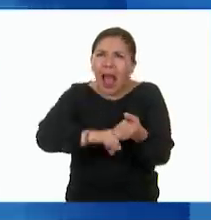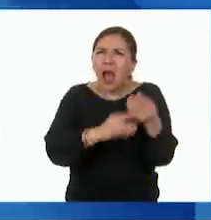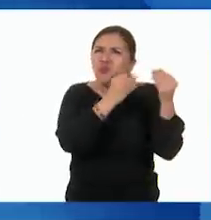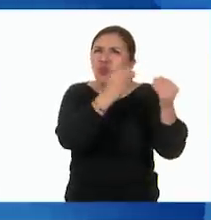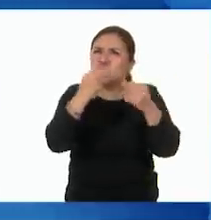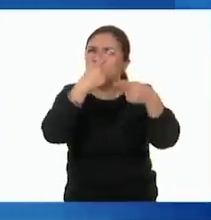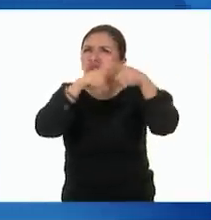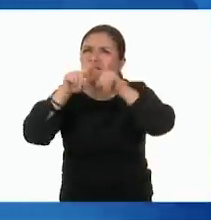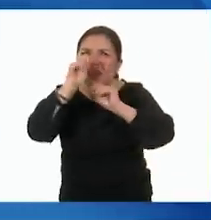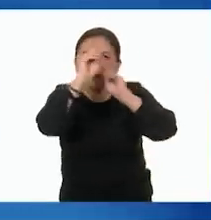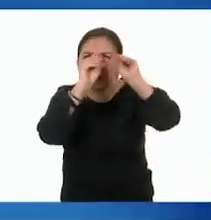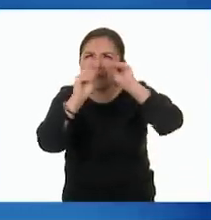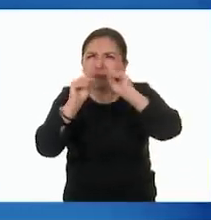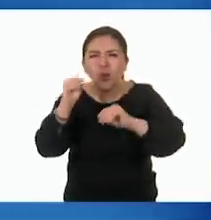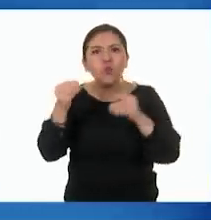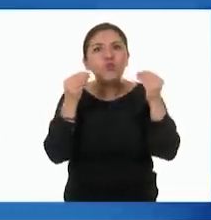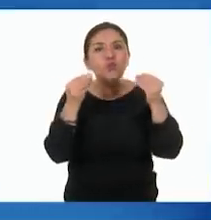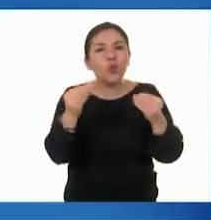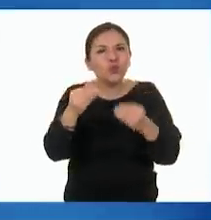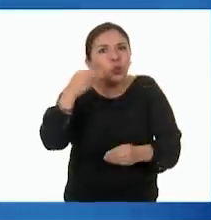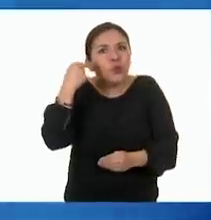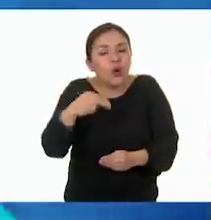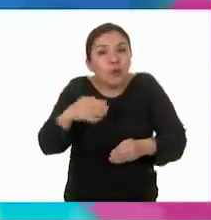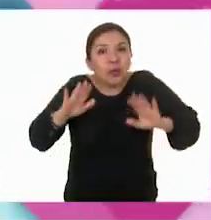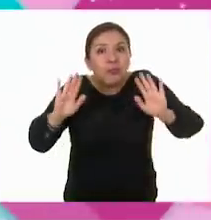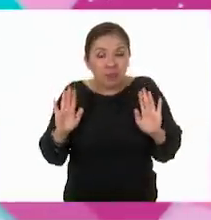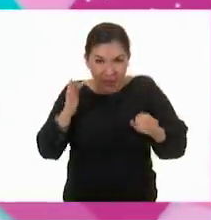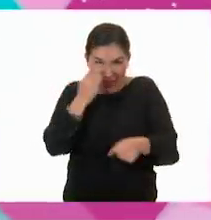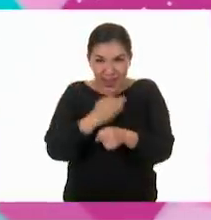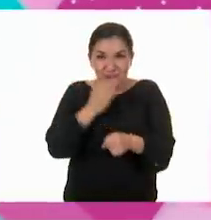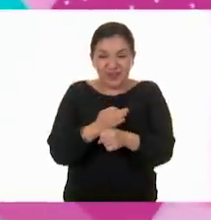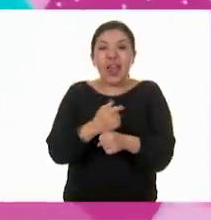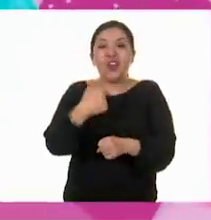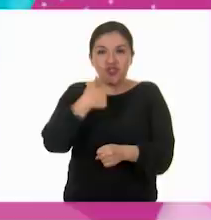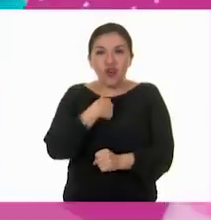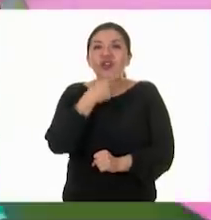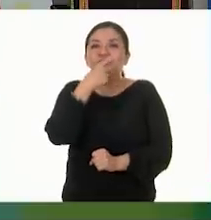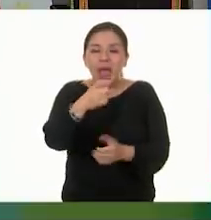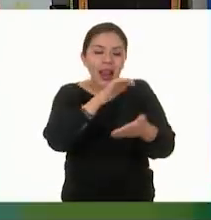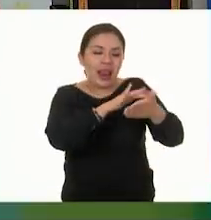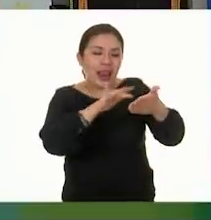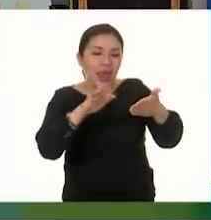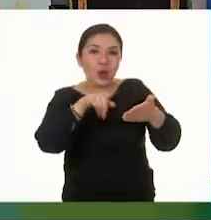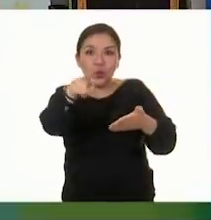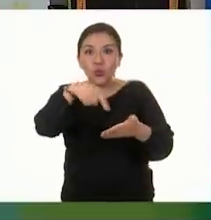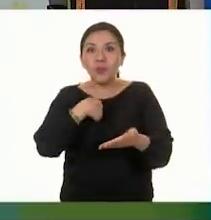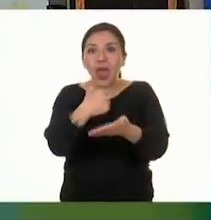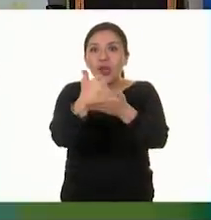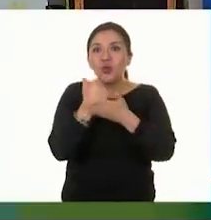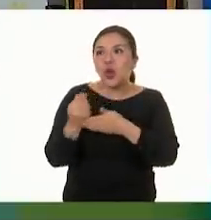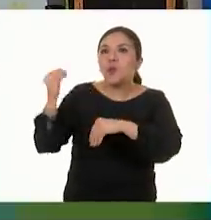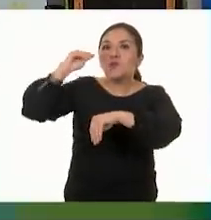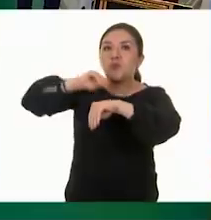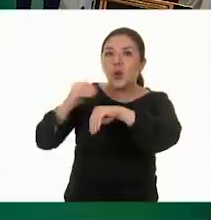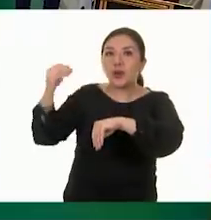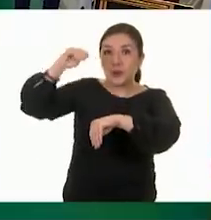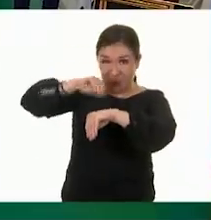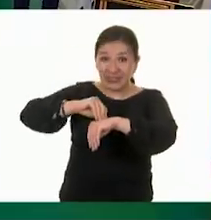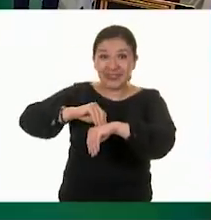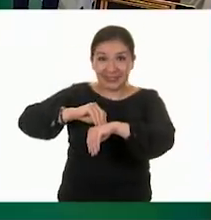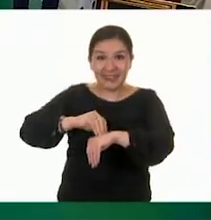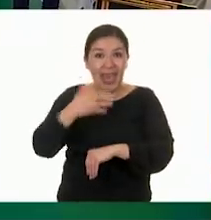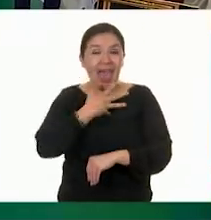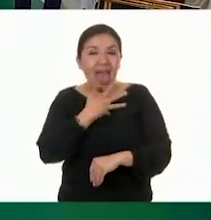demasiadas partes, ¿ya viste? Son muchísimas. Muchísimas, pero ¿qué te parece si mientras yo te voy leyendo me vas ayudando a colocarlas? Muy bien, aquí